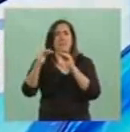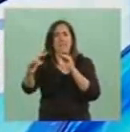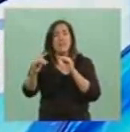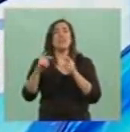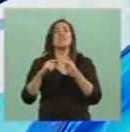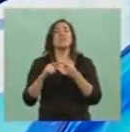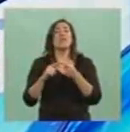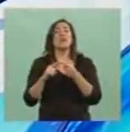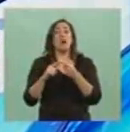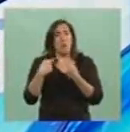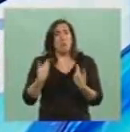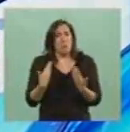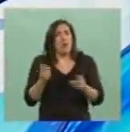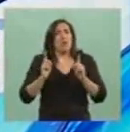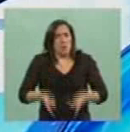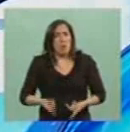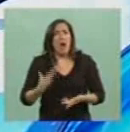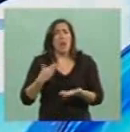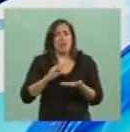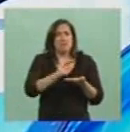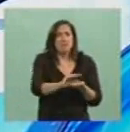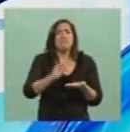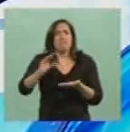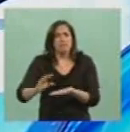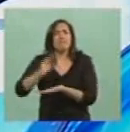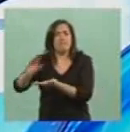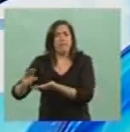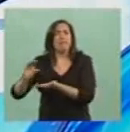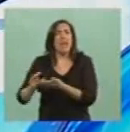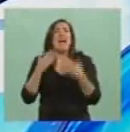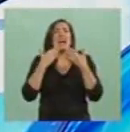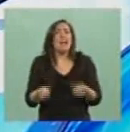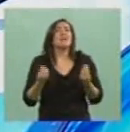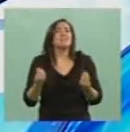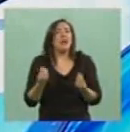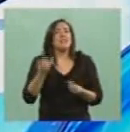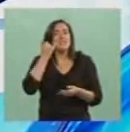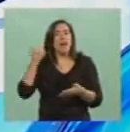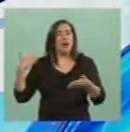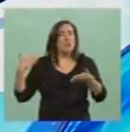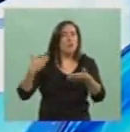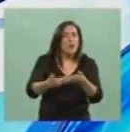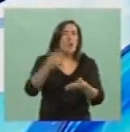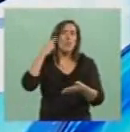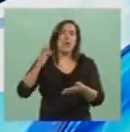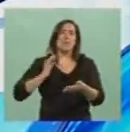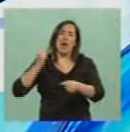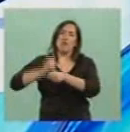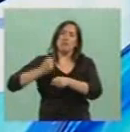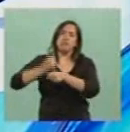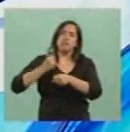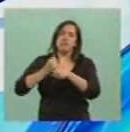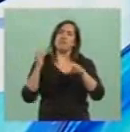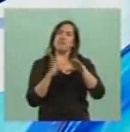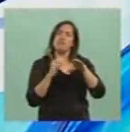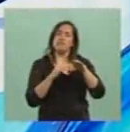todavía seguir invirtiendo gracias a lo que hemos acumulado en estos 9 años. Fíjese, con